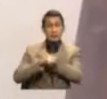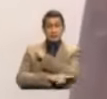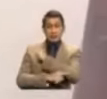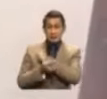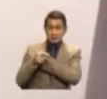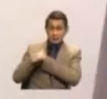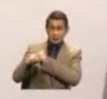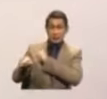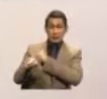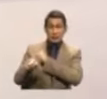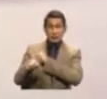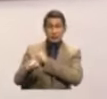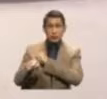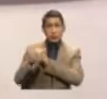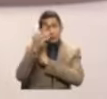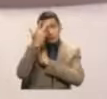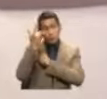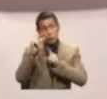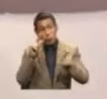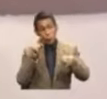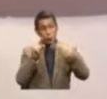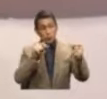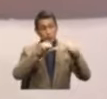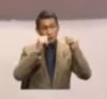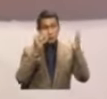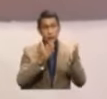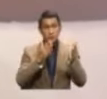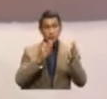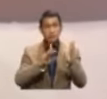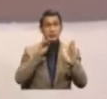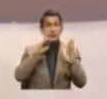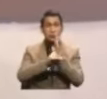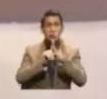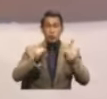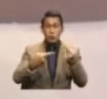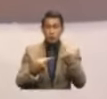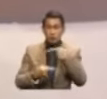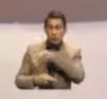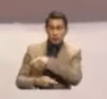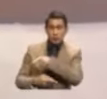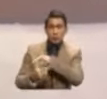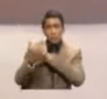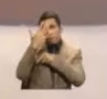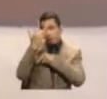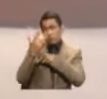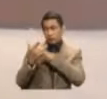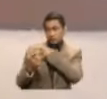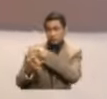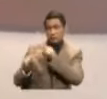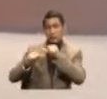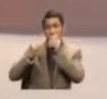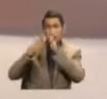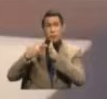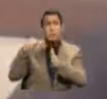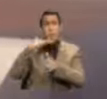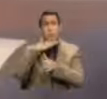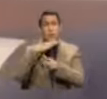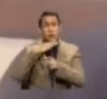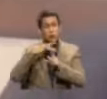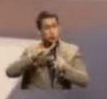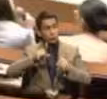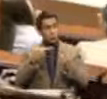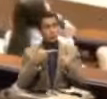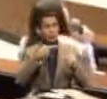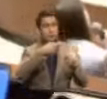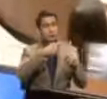queja que presentó su colega Viviana Zambrano del movimiento Construye, esto por causar incidentes con su comportamiento